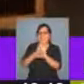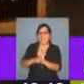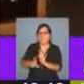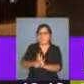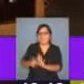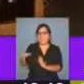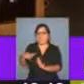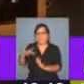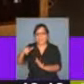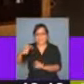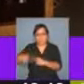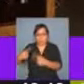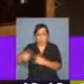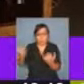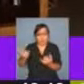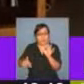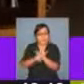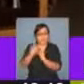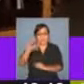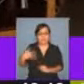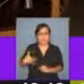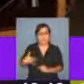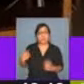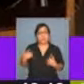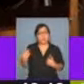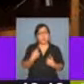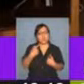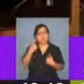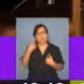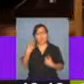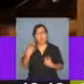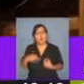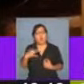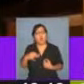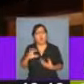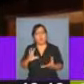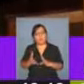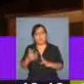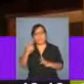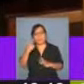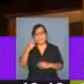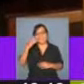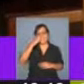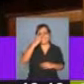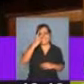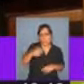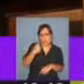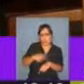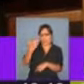en vigencia en la Argentina, y eso nos ha obligado a abocarnos a un estudio en estas últimas 72 horas